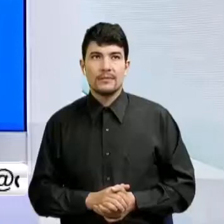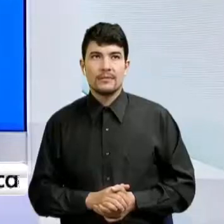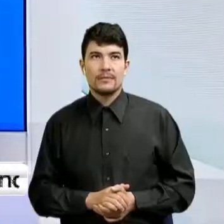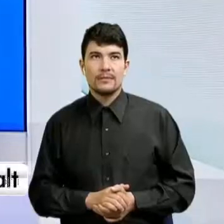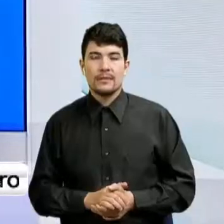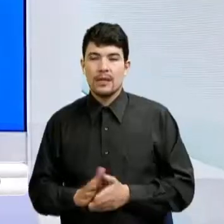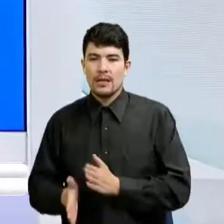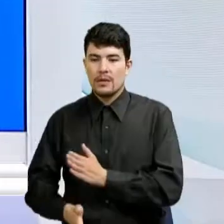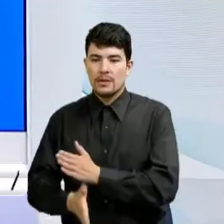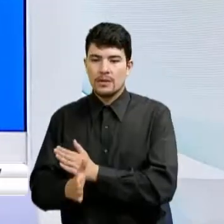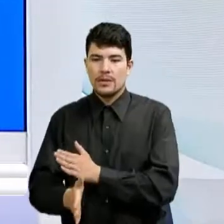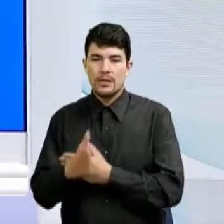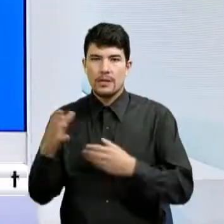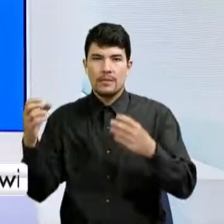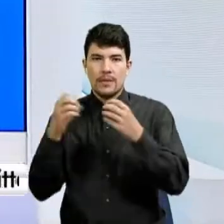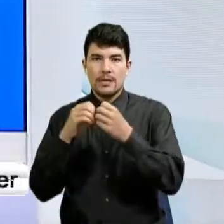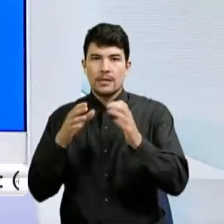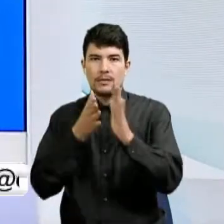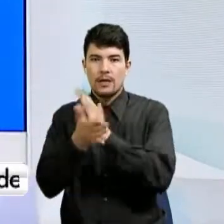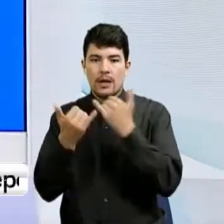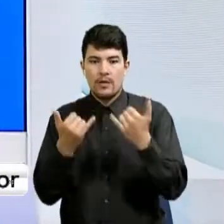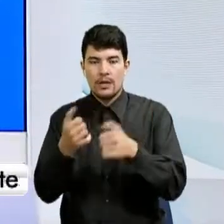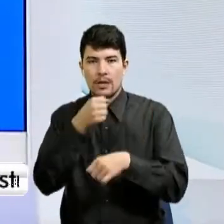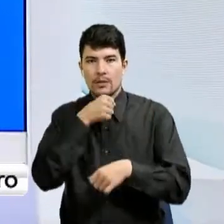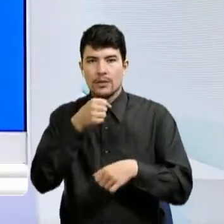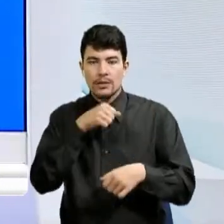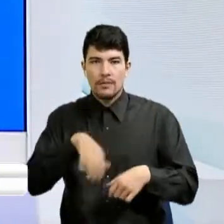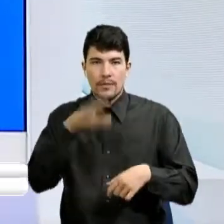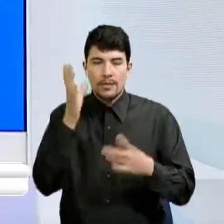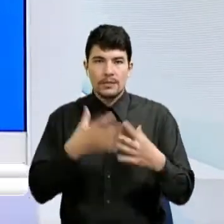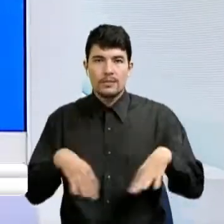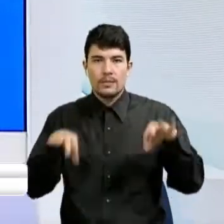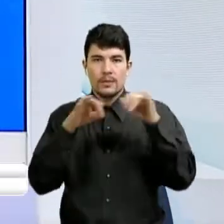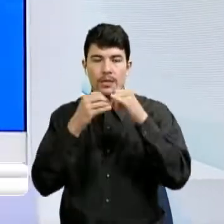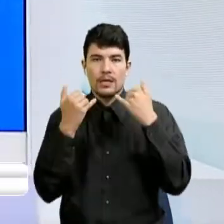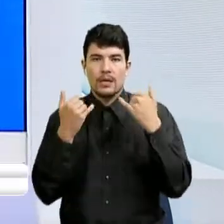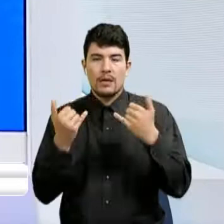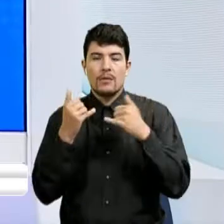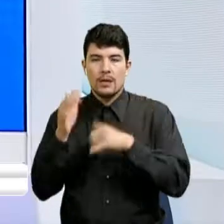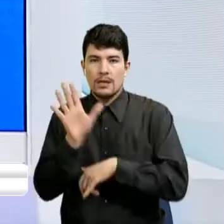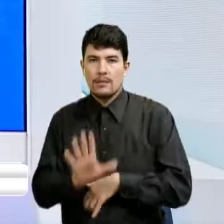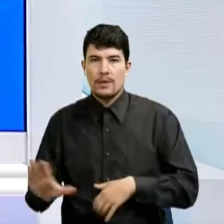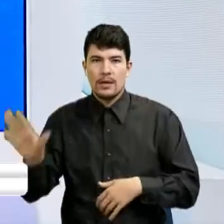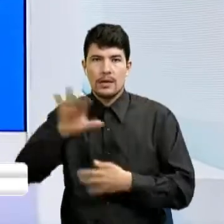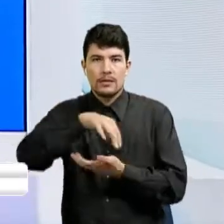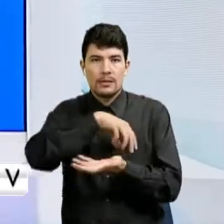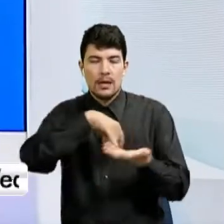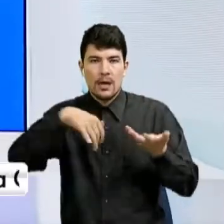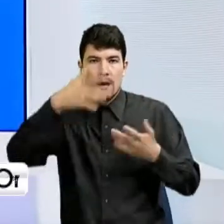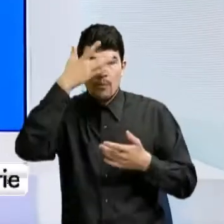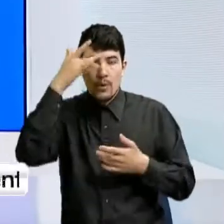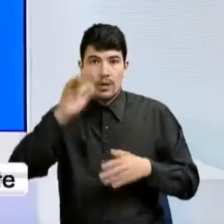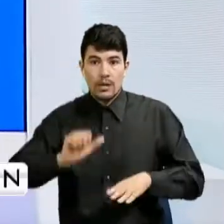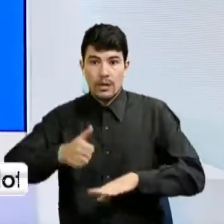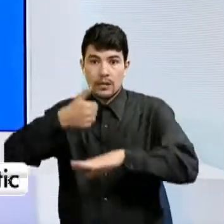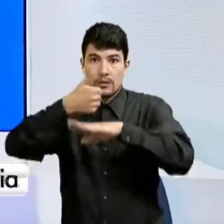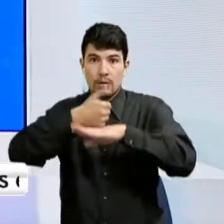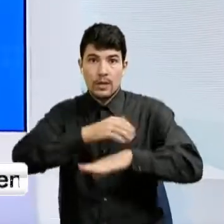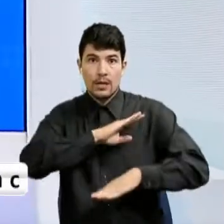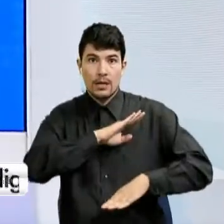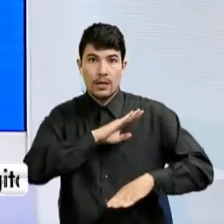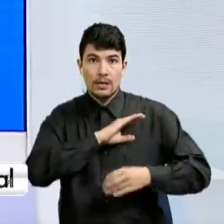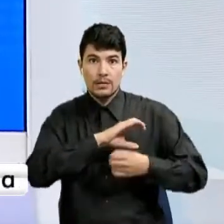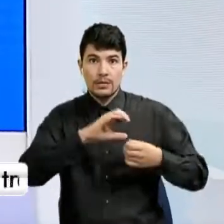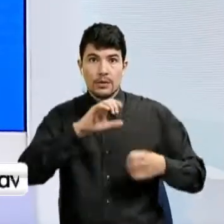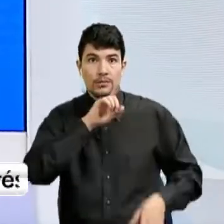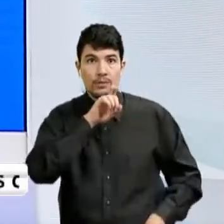y continuamos con más información está la noticia más importante que tenemos hasta ahora el departamento de santander porque los rectores y el alcalde de